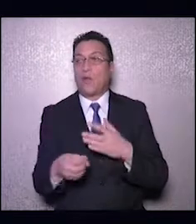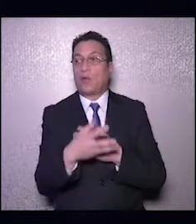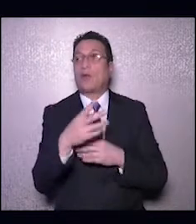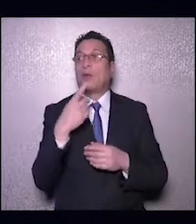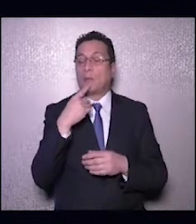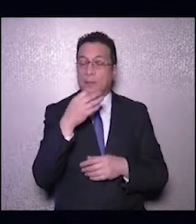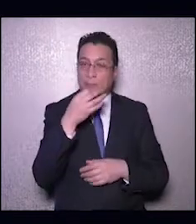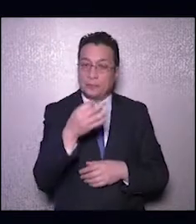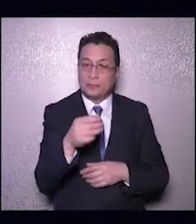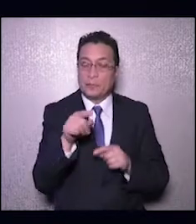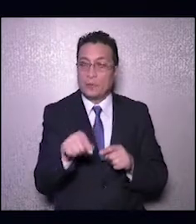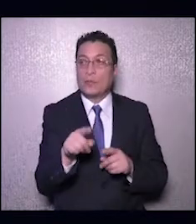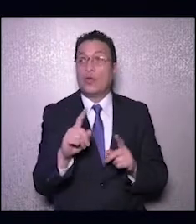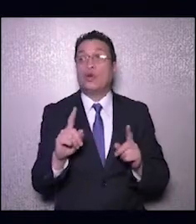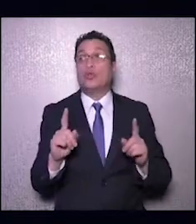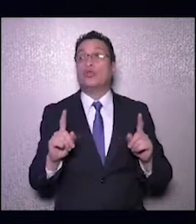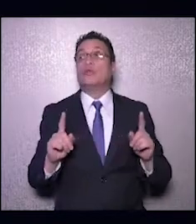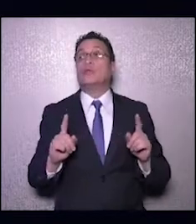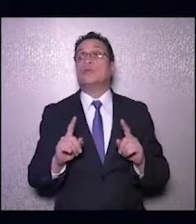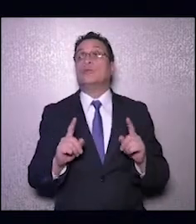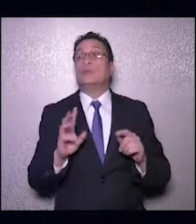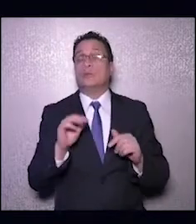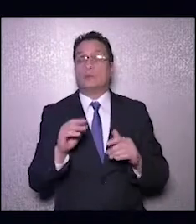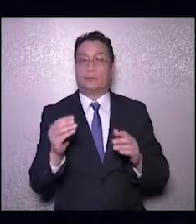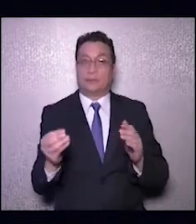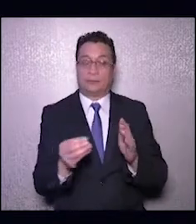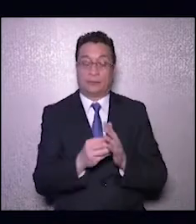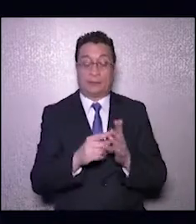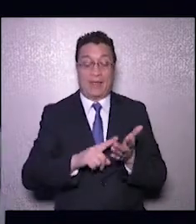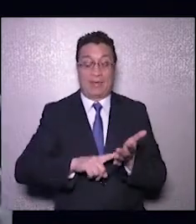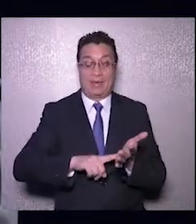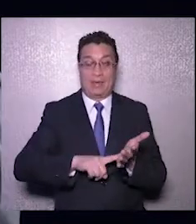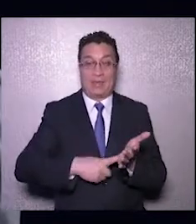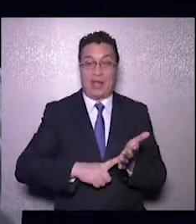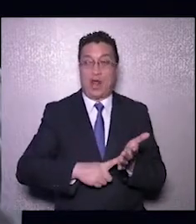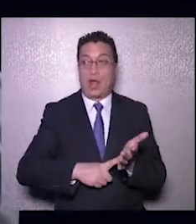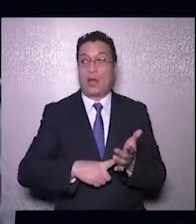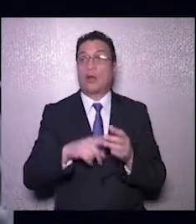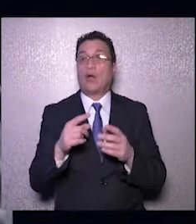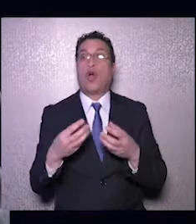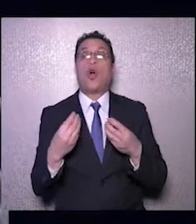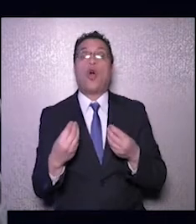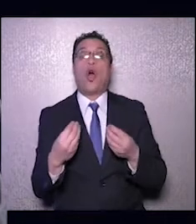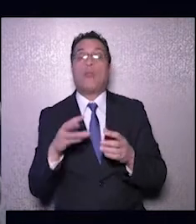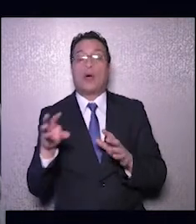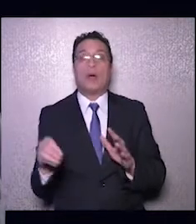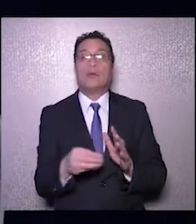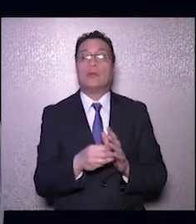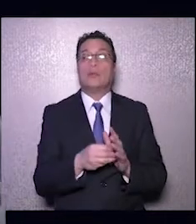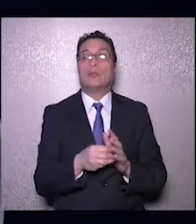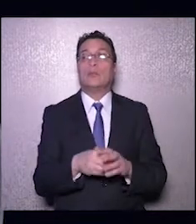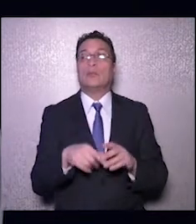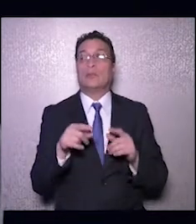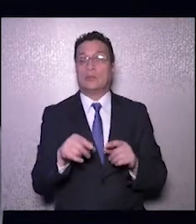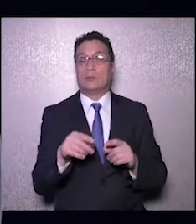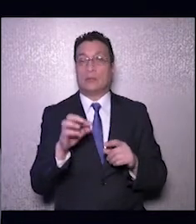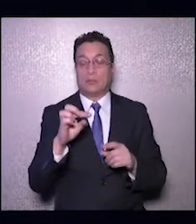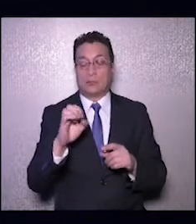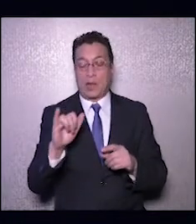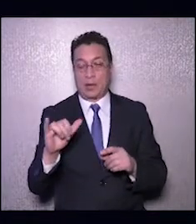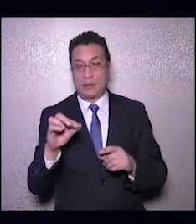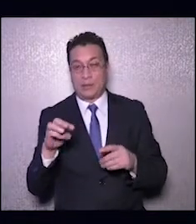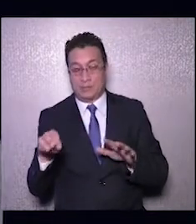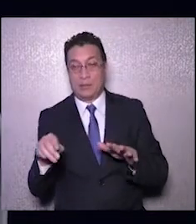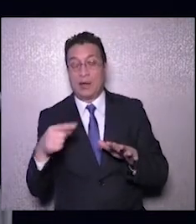claro aquí que no es que no adoptemos tecnología, ¿sí? Sino es que es el cómo la adoptamos, el tener un pipeline de